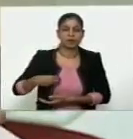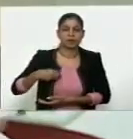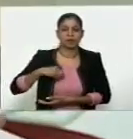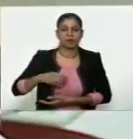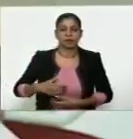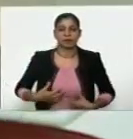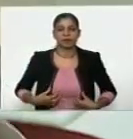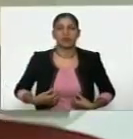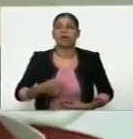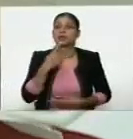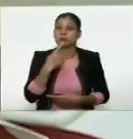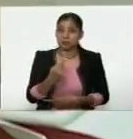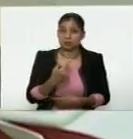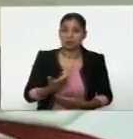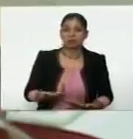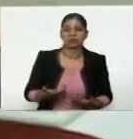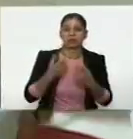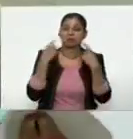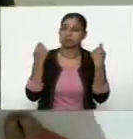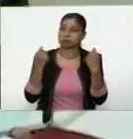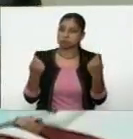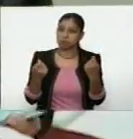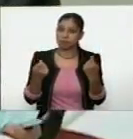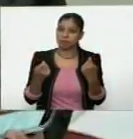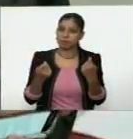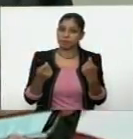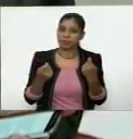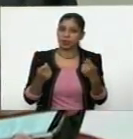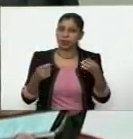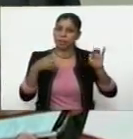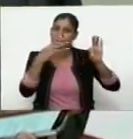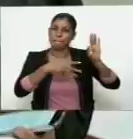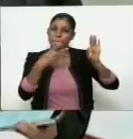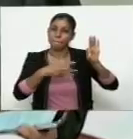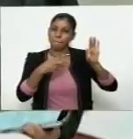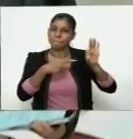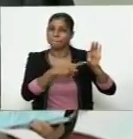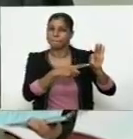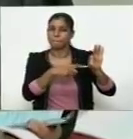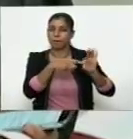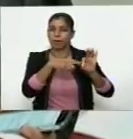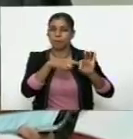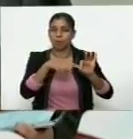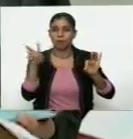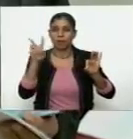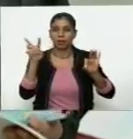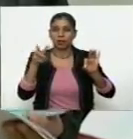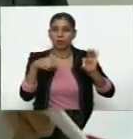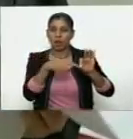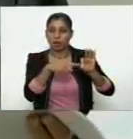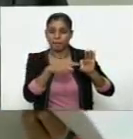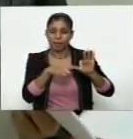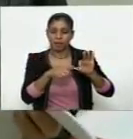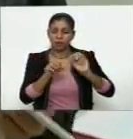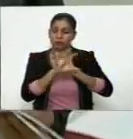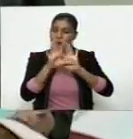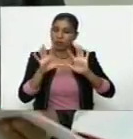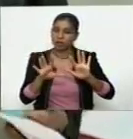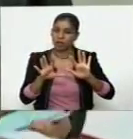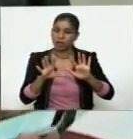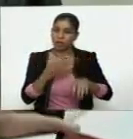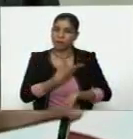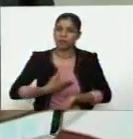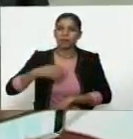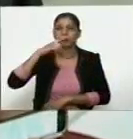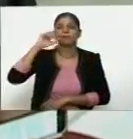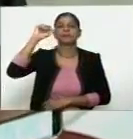Enormemente, y eso hay que decirlo. El petro, y en esto debemos ser muy claros, el presidente